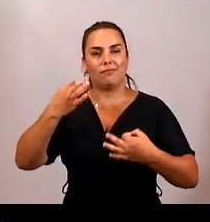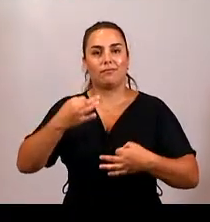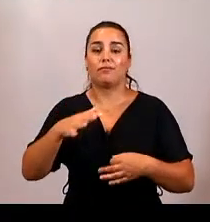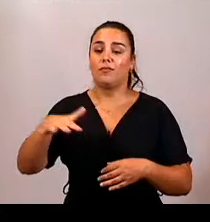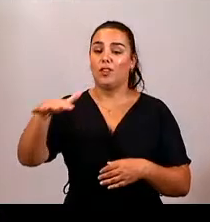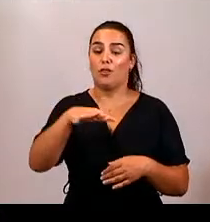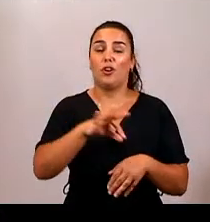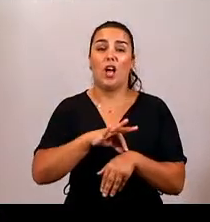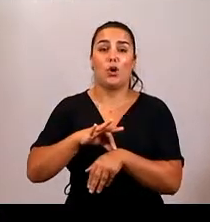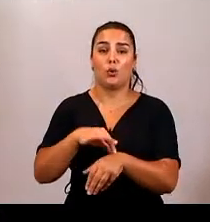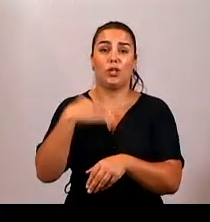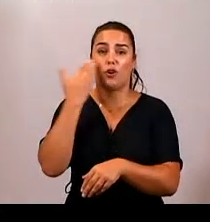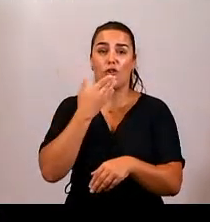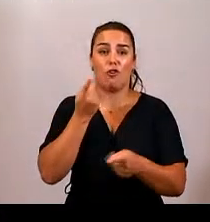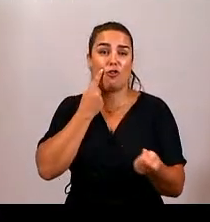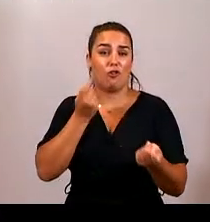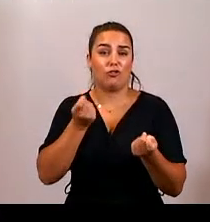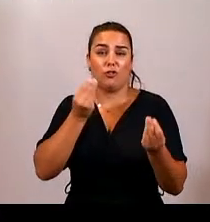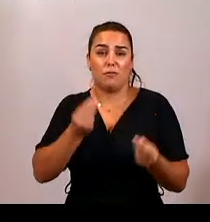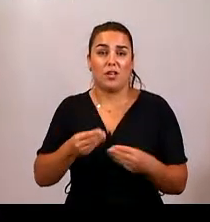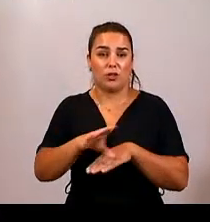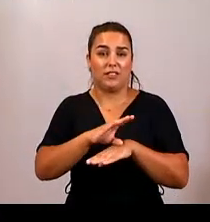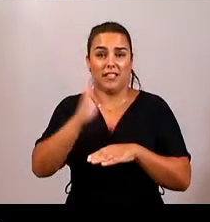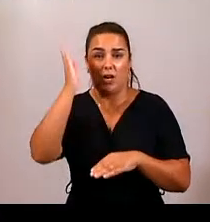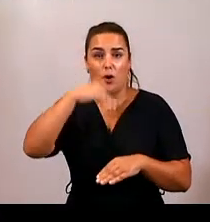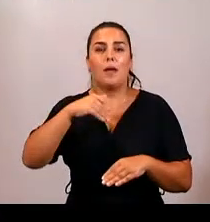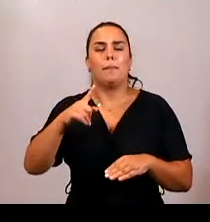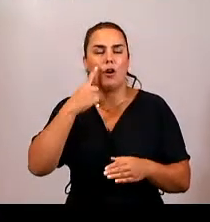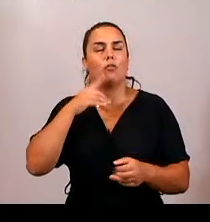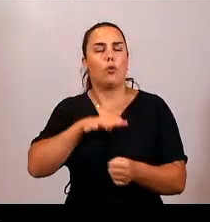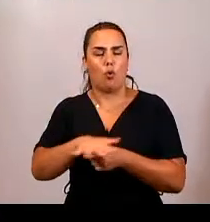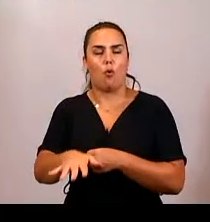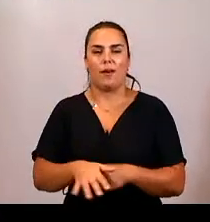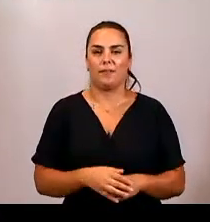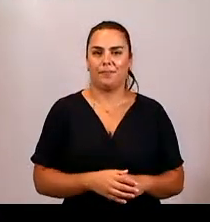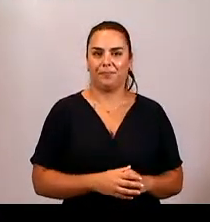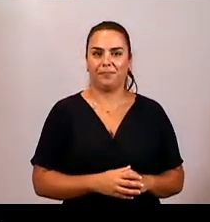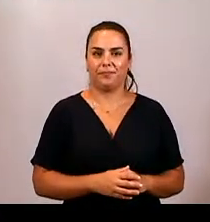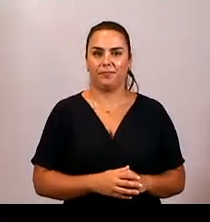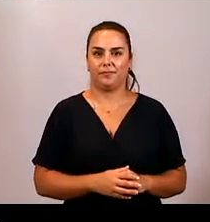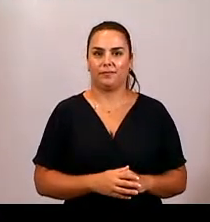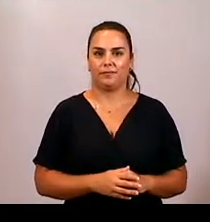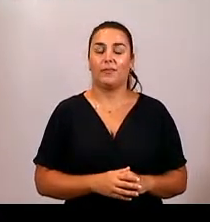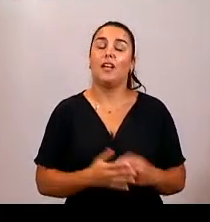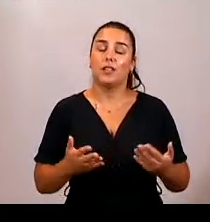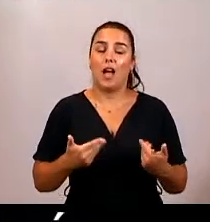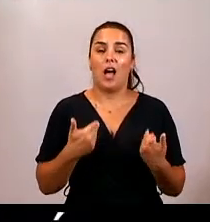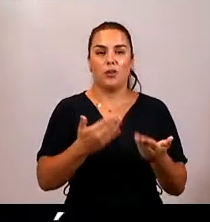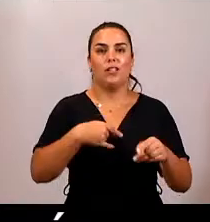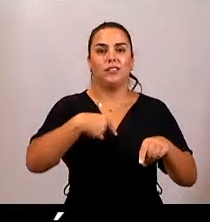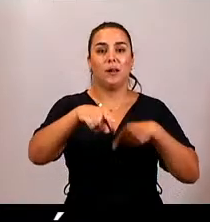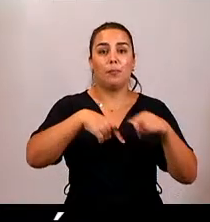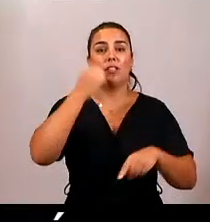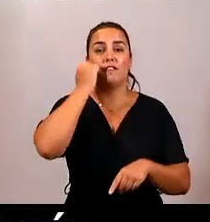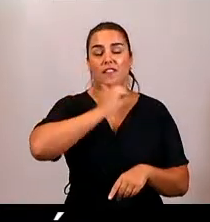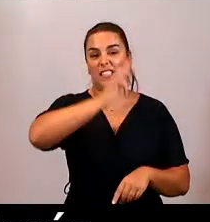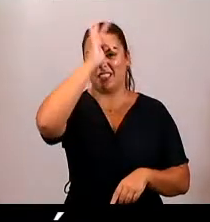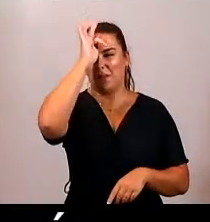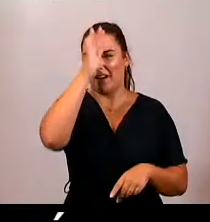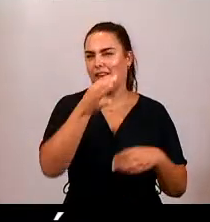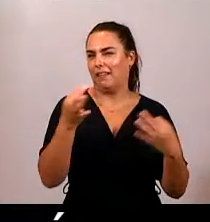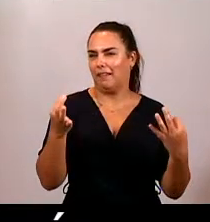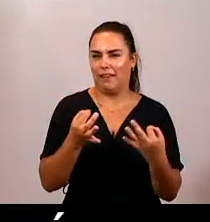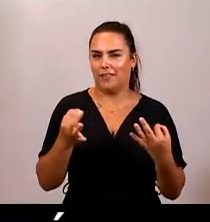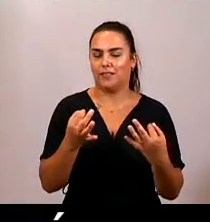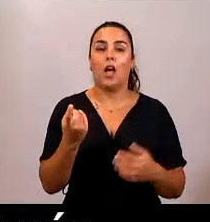rutas escolares reguladas por la Consejería. Por su parte, las ayudas de transporte de fin de semana se